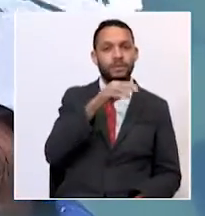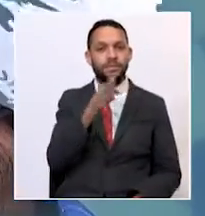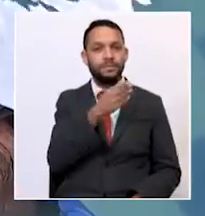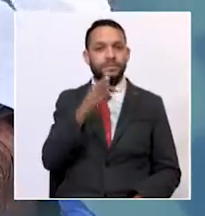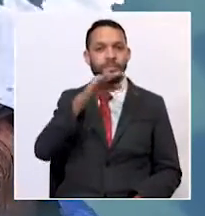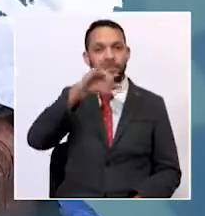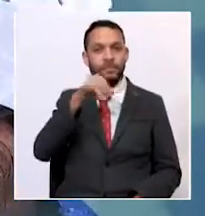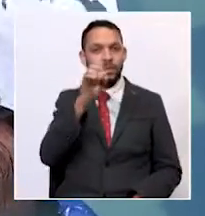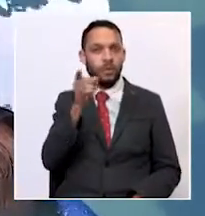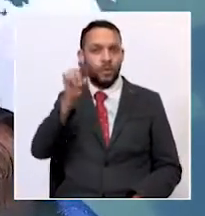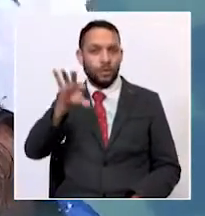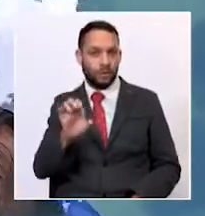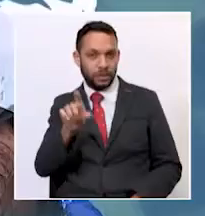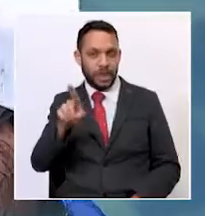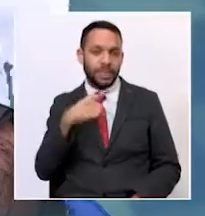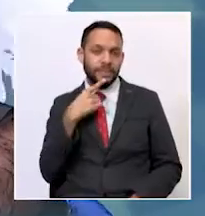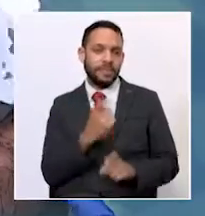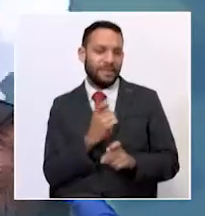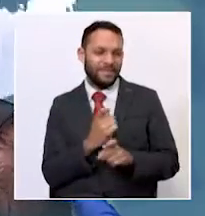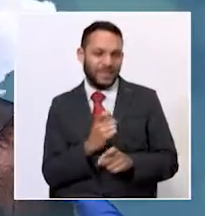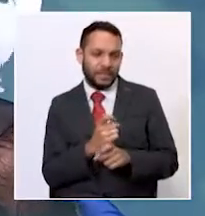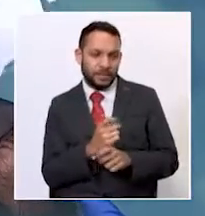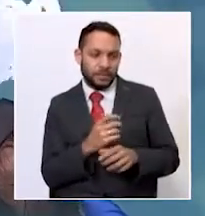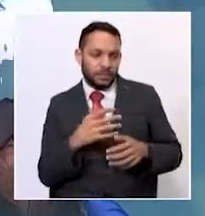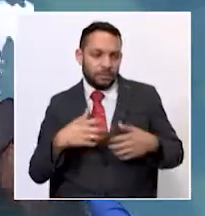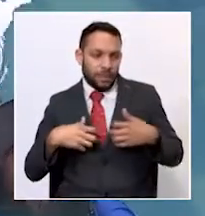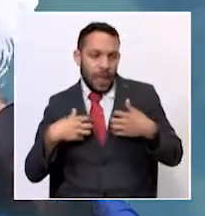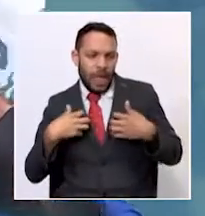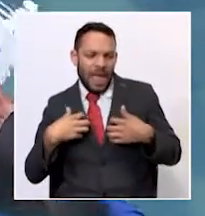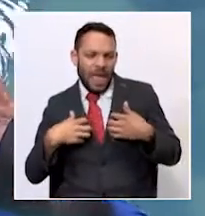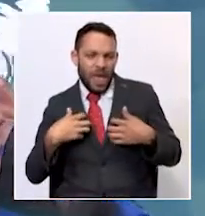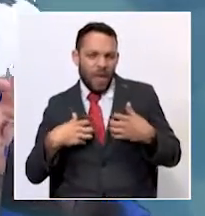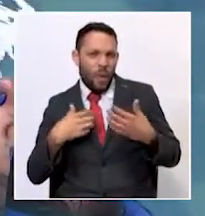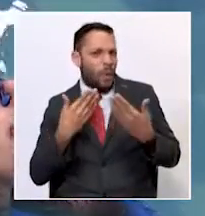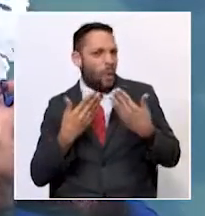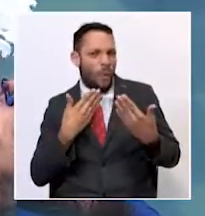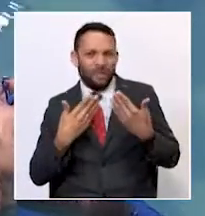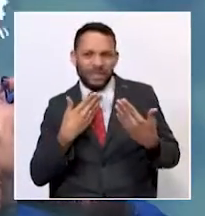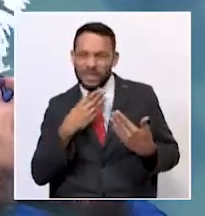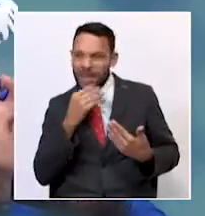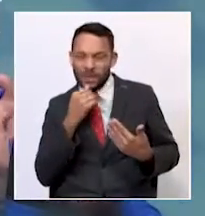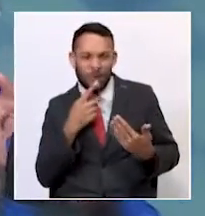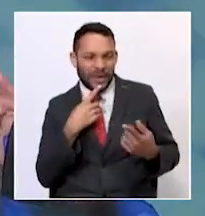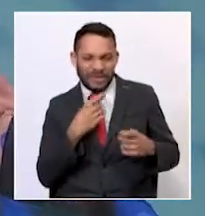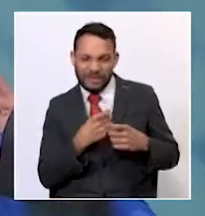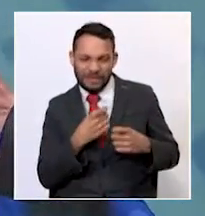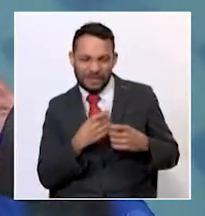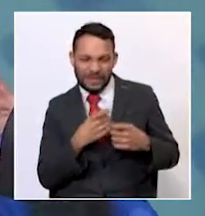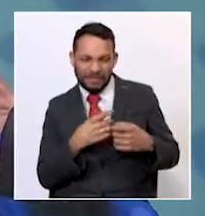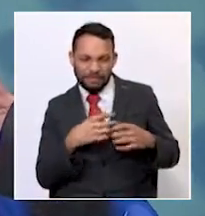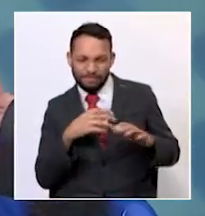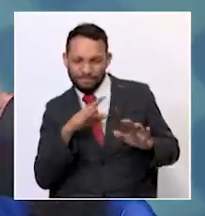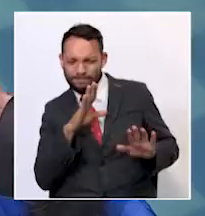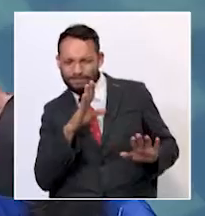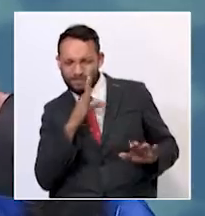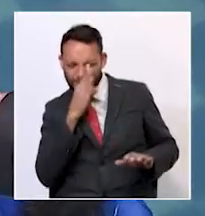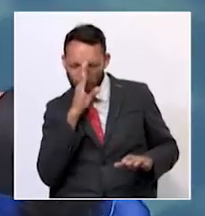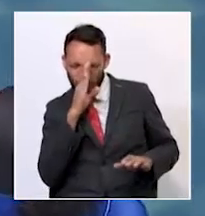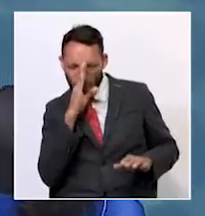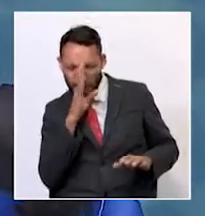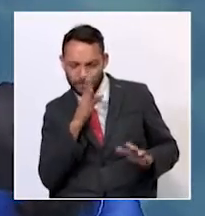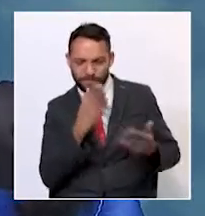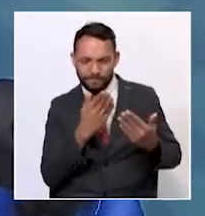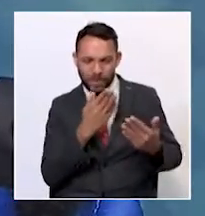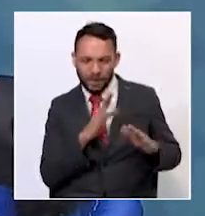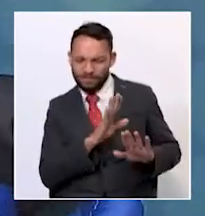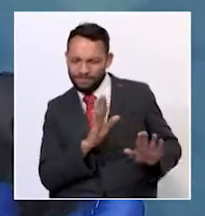como liberarse, como estar tranquilo, de pronto por algún temor, que todavía él no tiene su